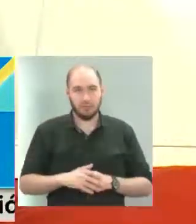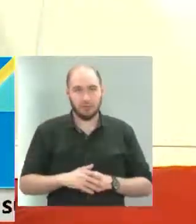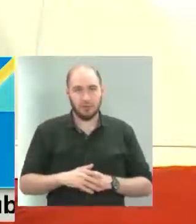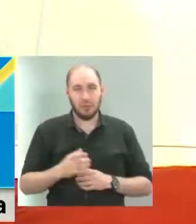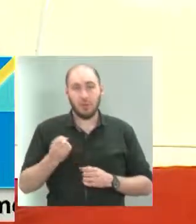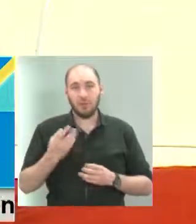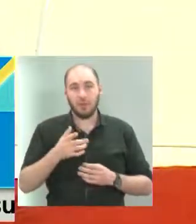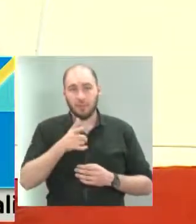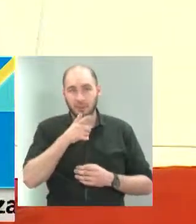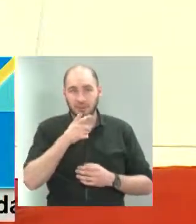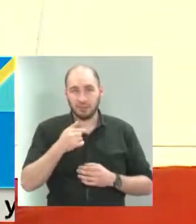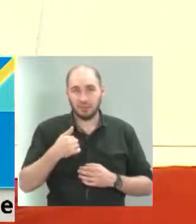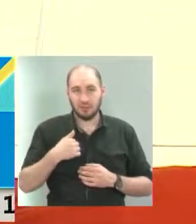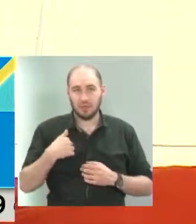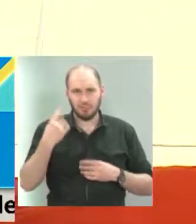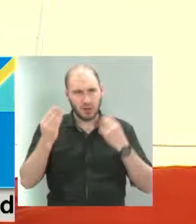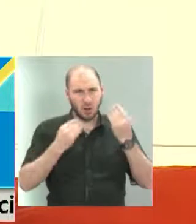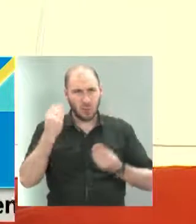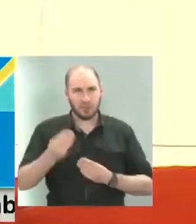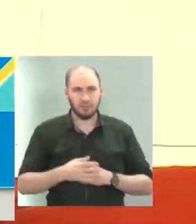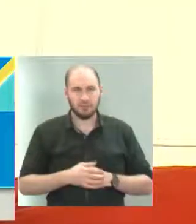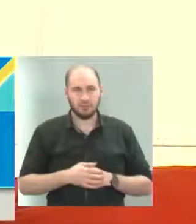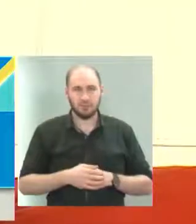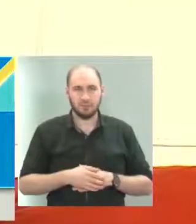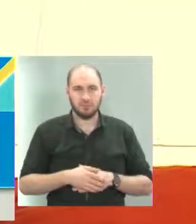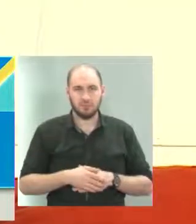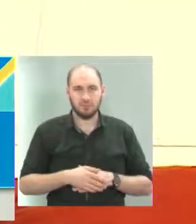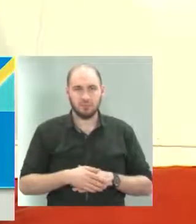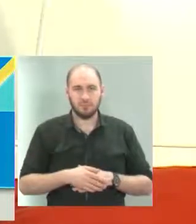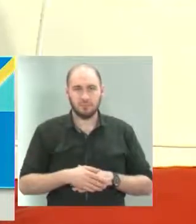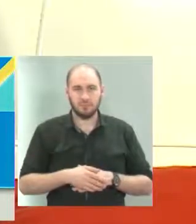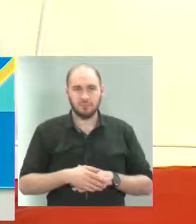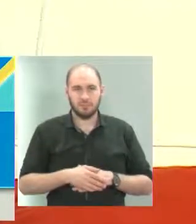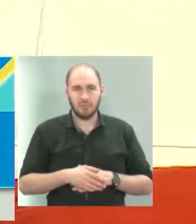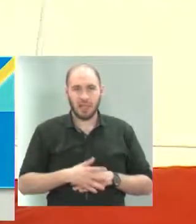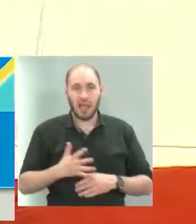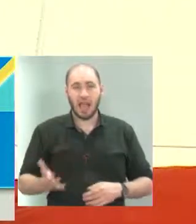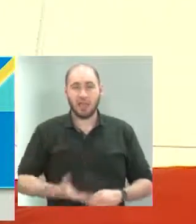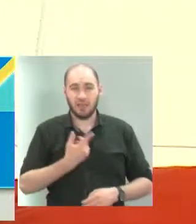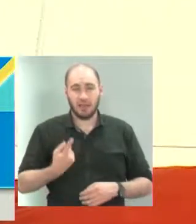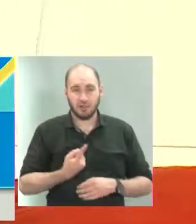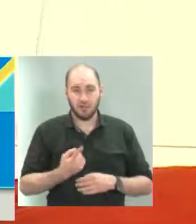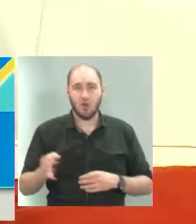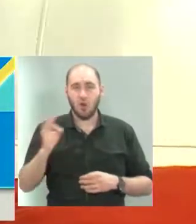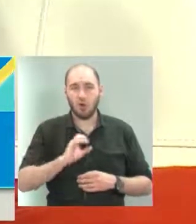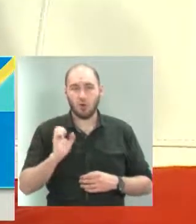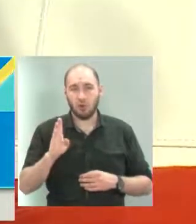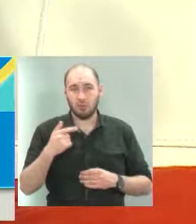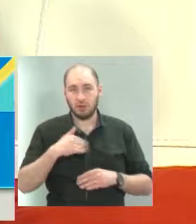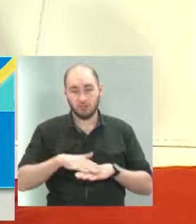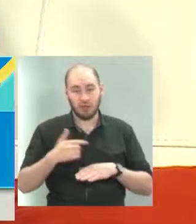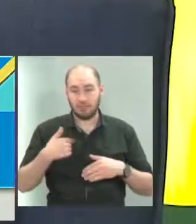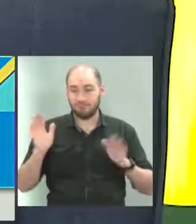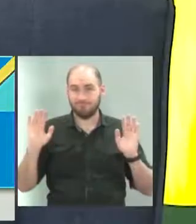si no, viste, porque a mí hay una cosa que me preocupa de todo esto. Los dirigentes o los clubes nunca son responsables de